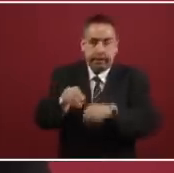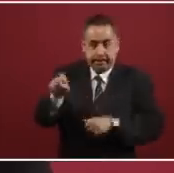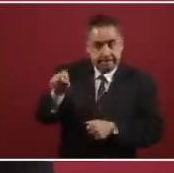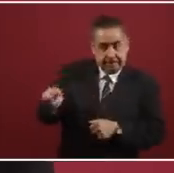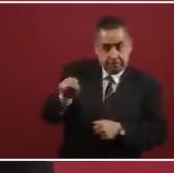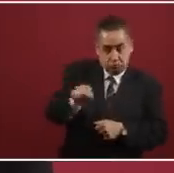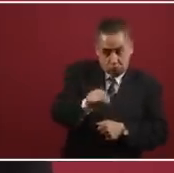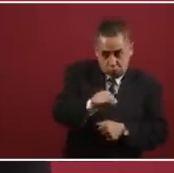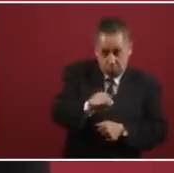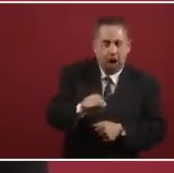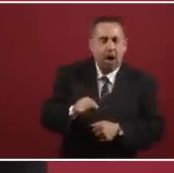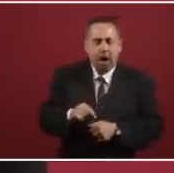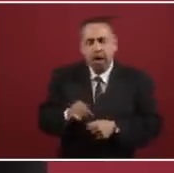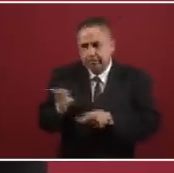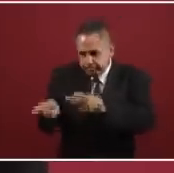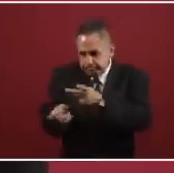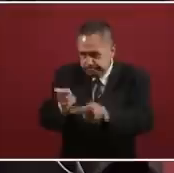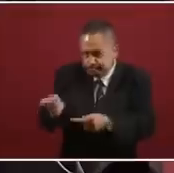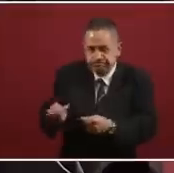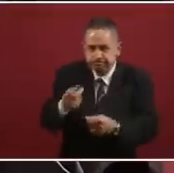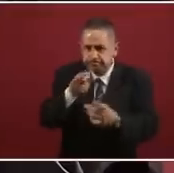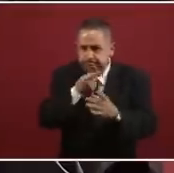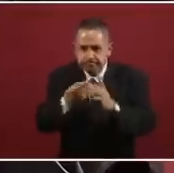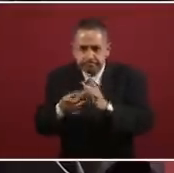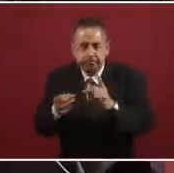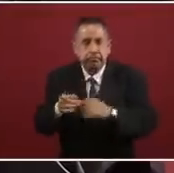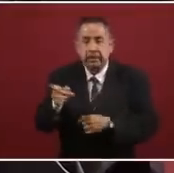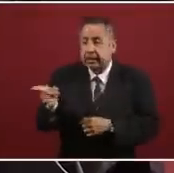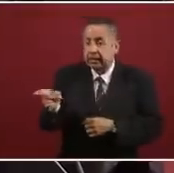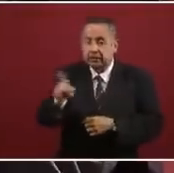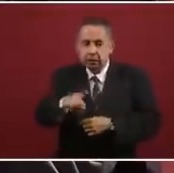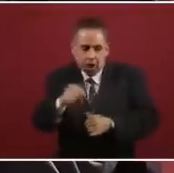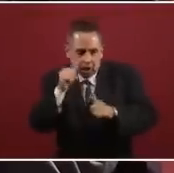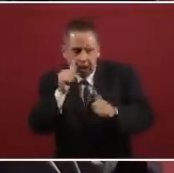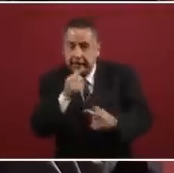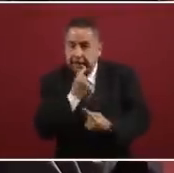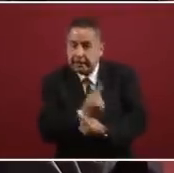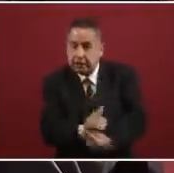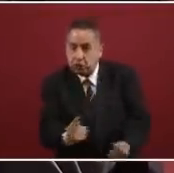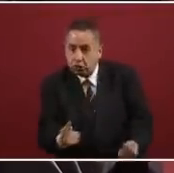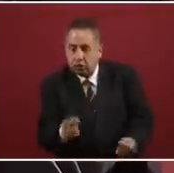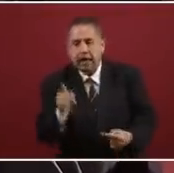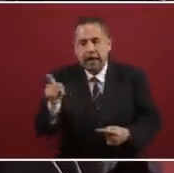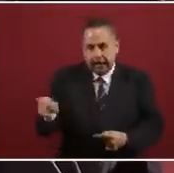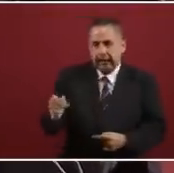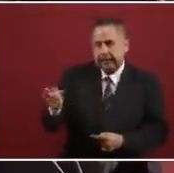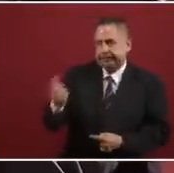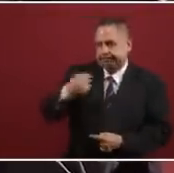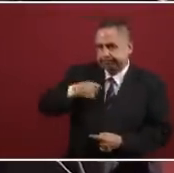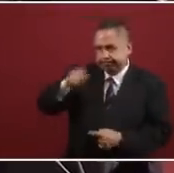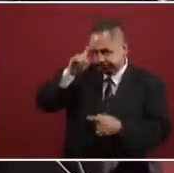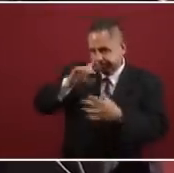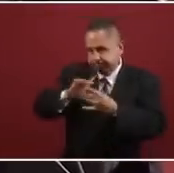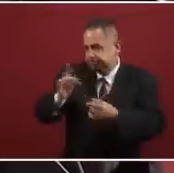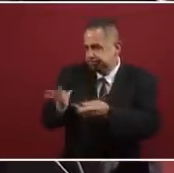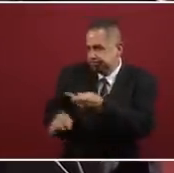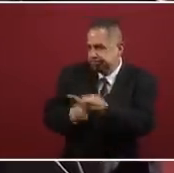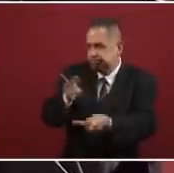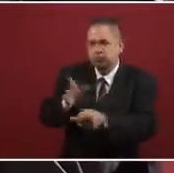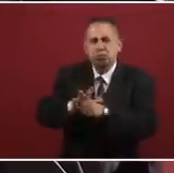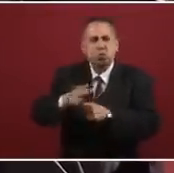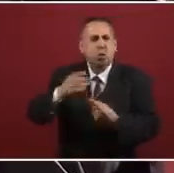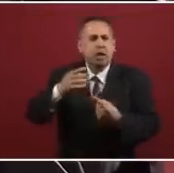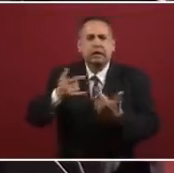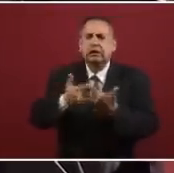en particular atendiendo a la niñez, todas las experiencias que